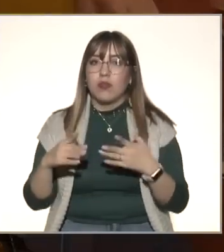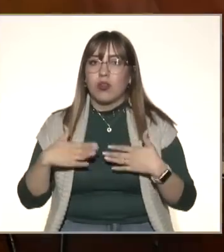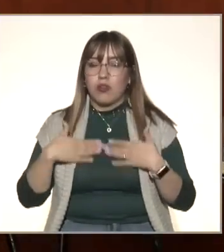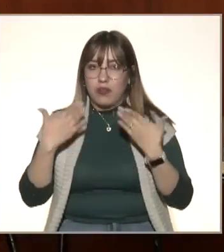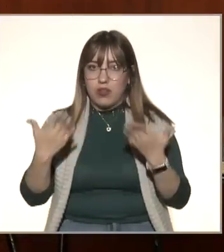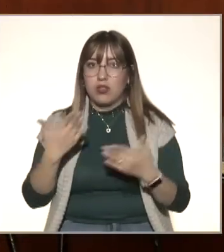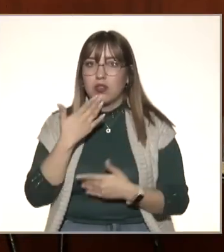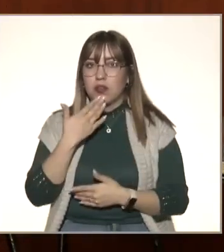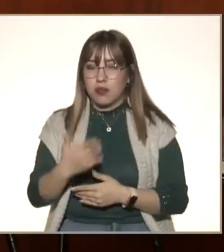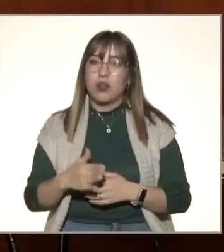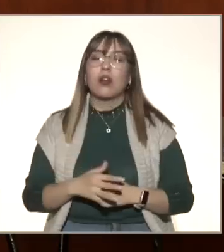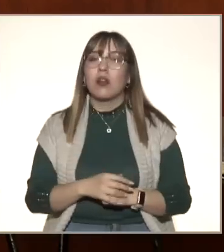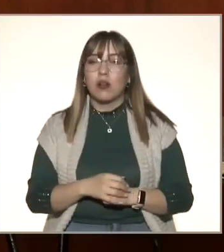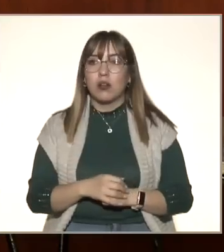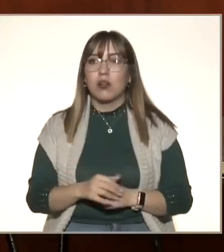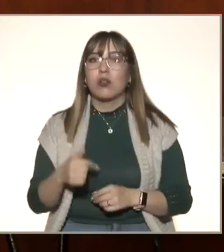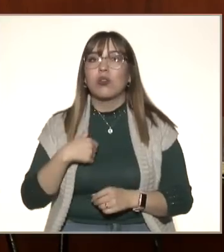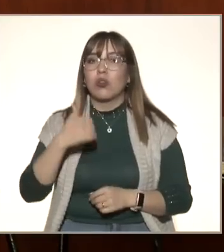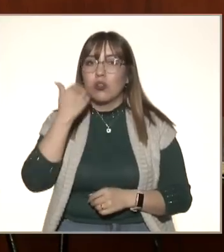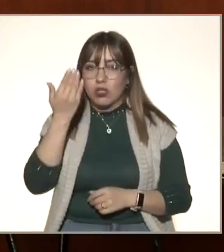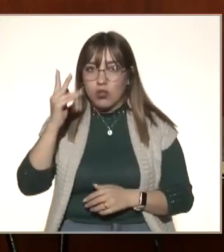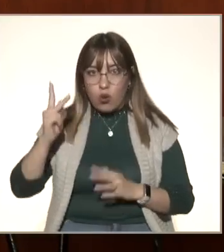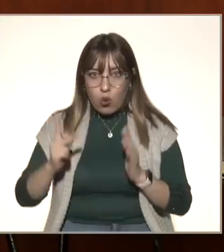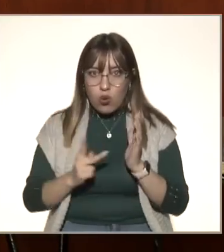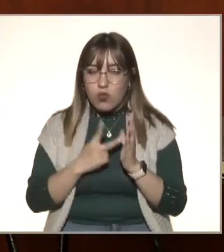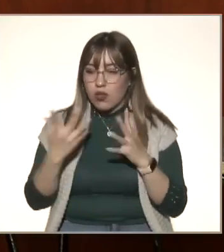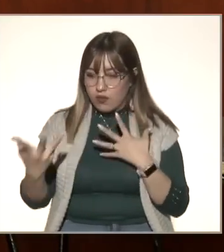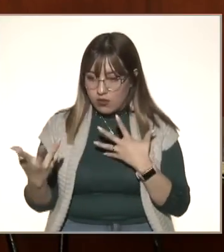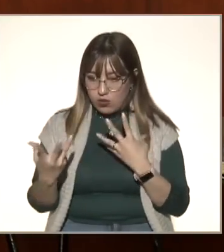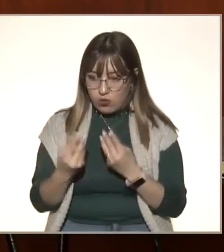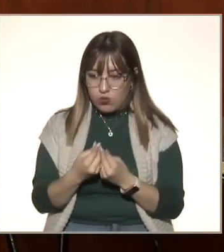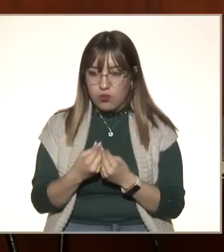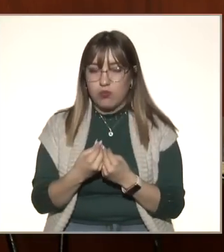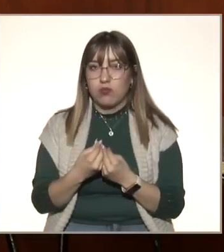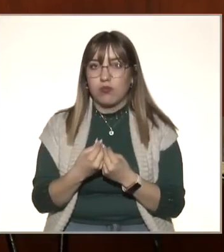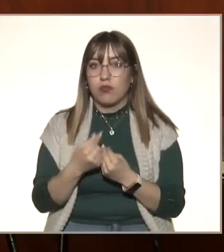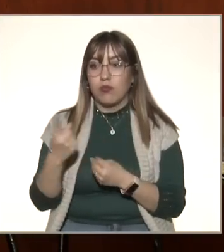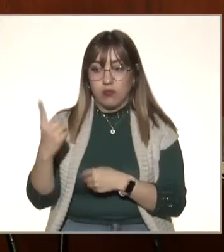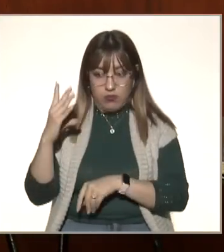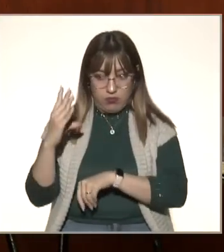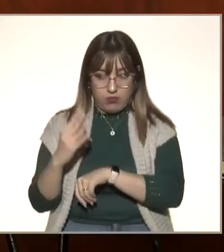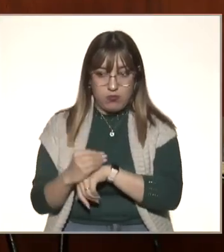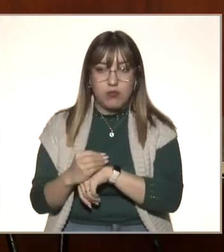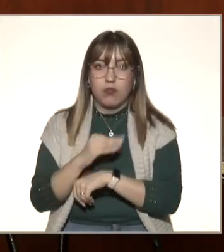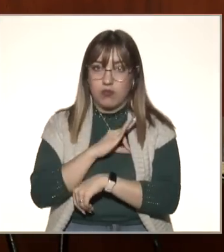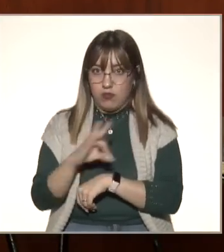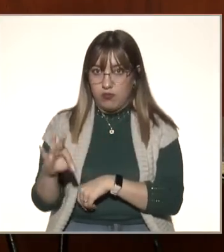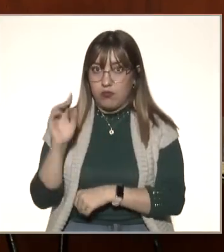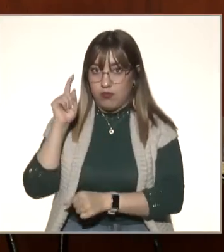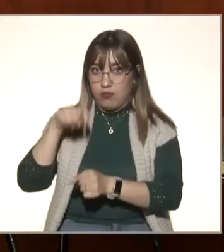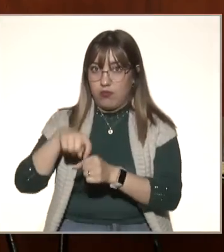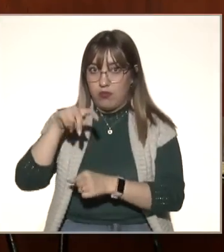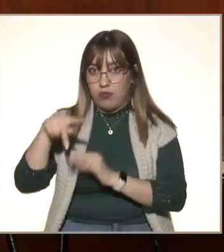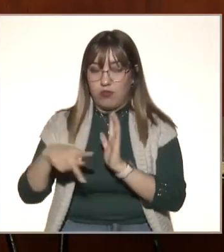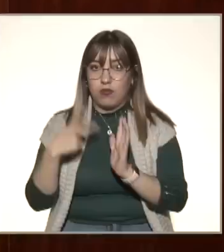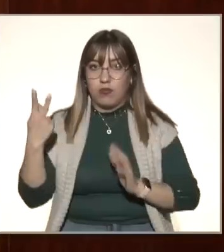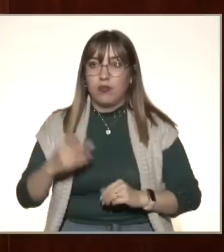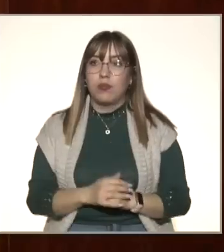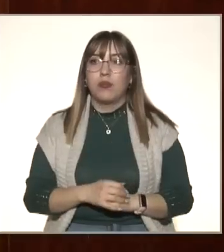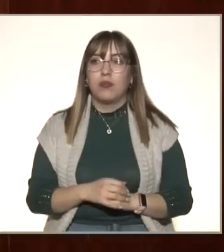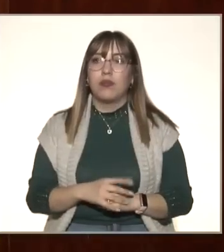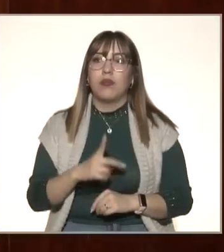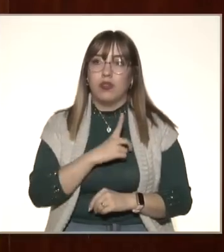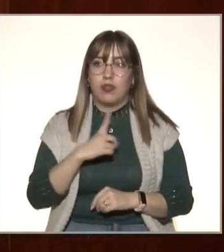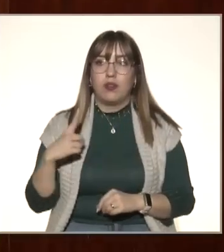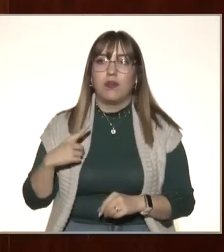y me gustaría volver a ser parte si ustedes me lo permiten. Porque tiene que haber el